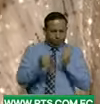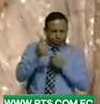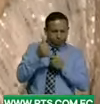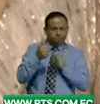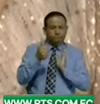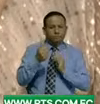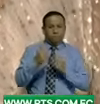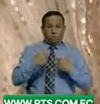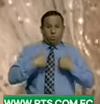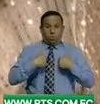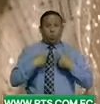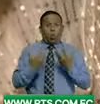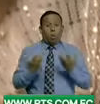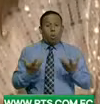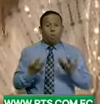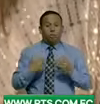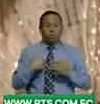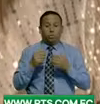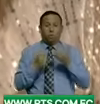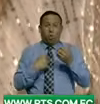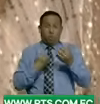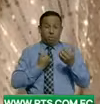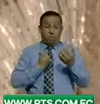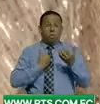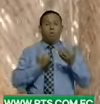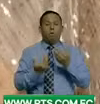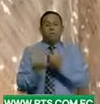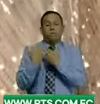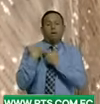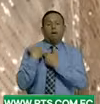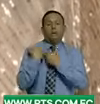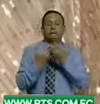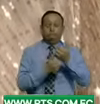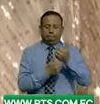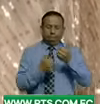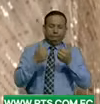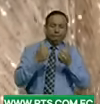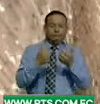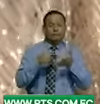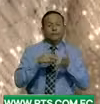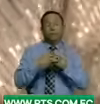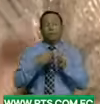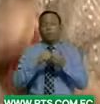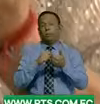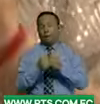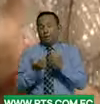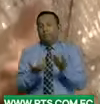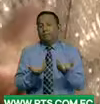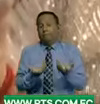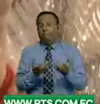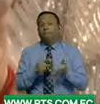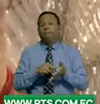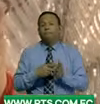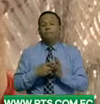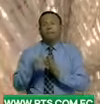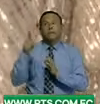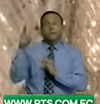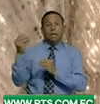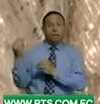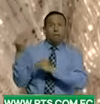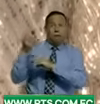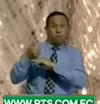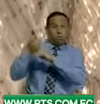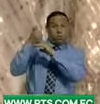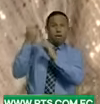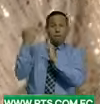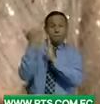Suplente mío no hay, porque yo ya soy suplente. Entonces ahí se generaría otro problema. Tendrían que partir de la terna de darse